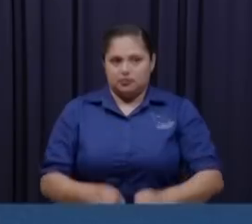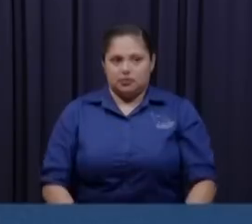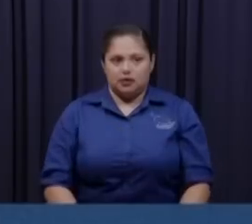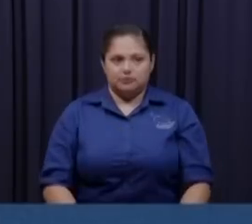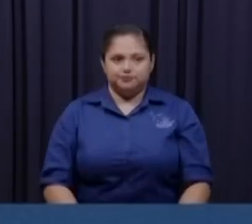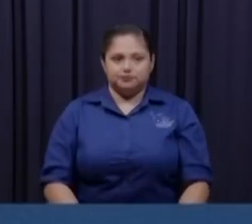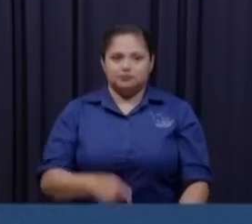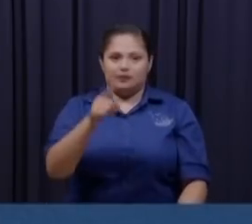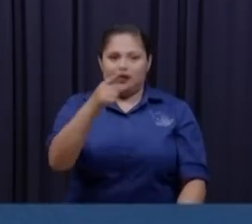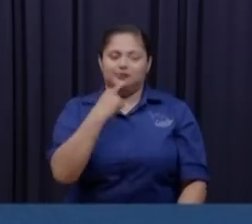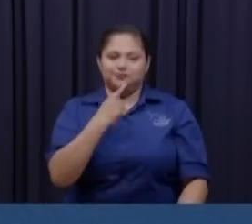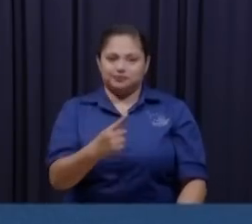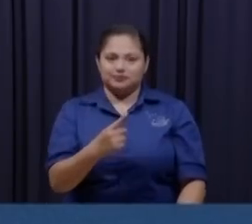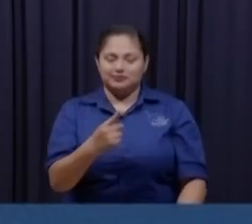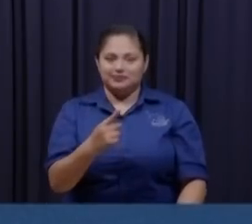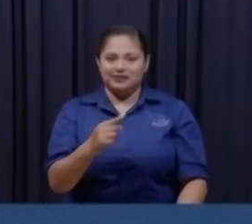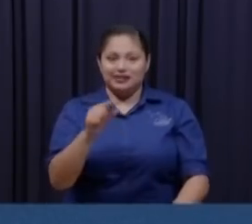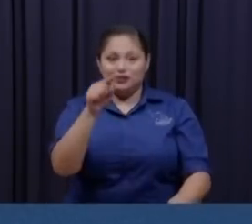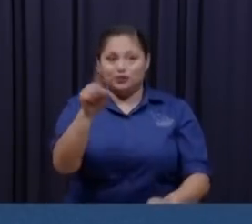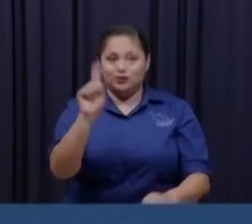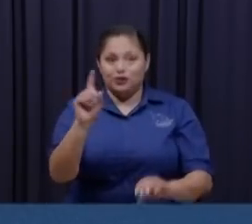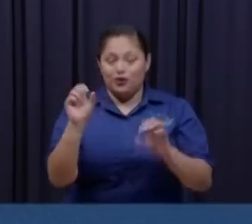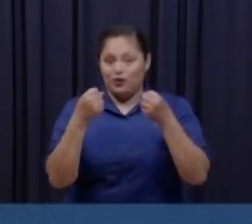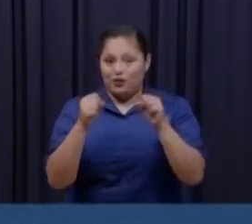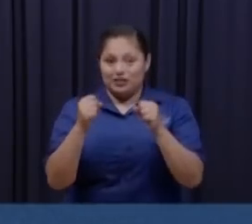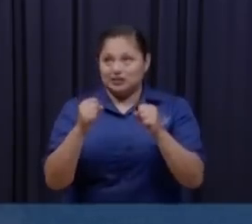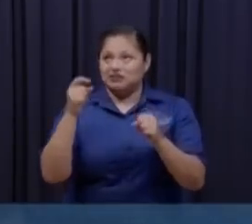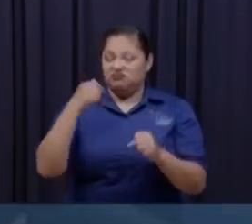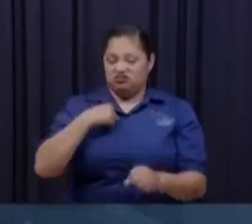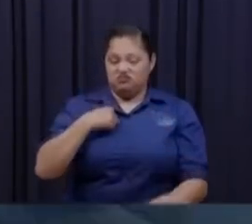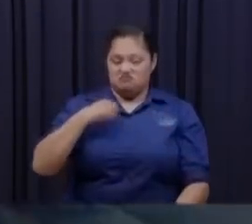lo que está diciendo el Señor al pueblo es, si no lo haces te maldigo,